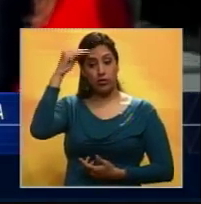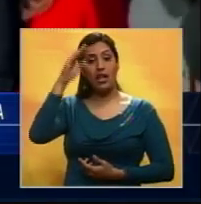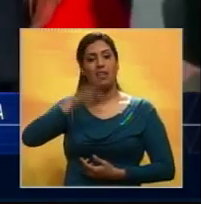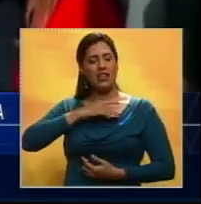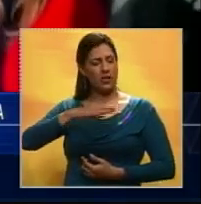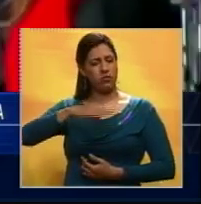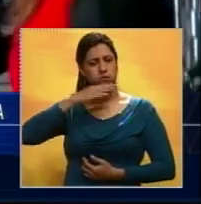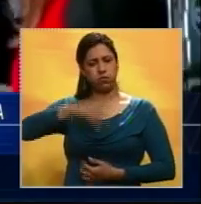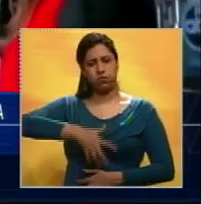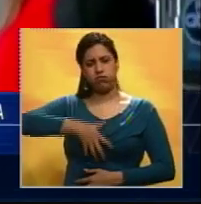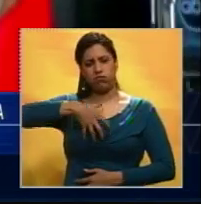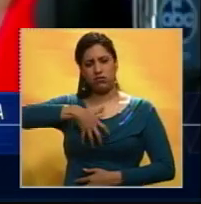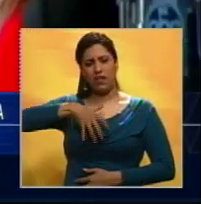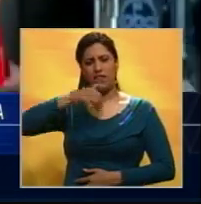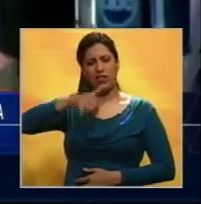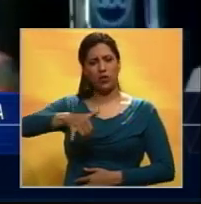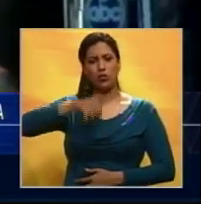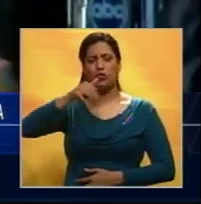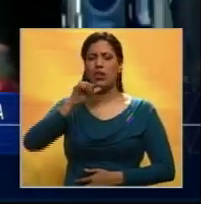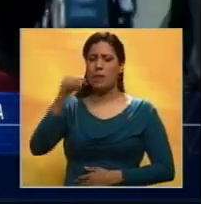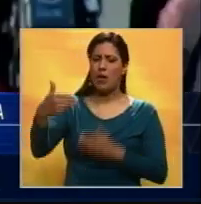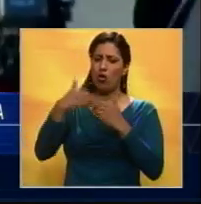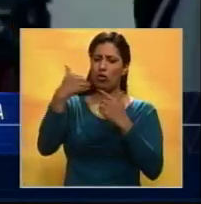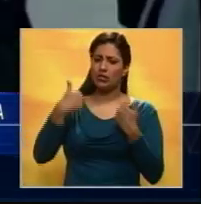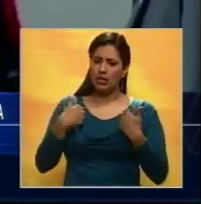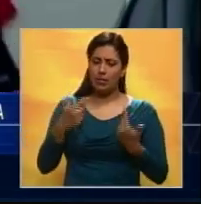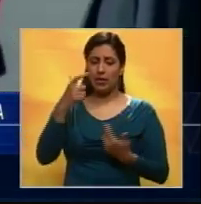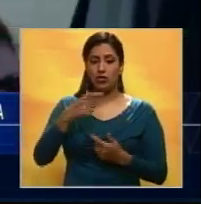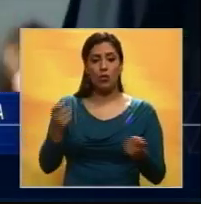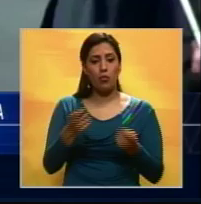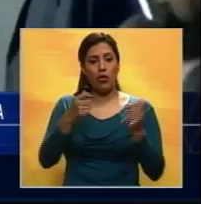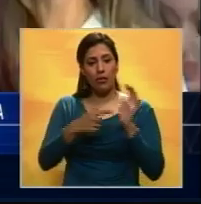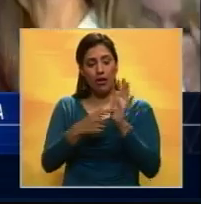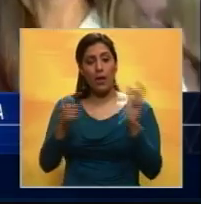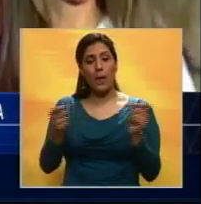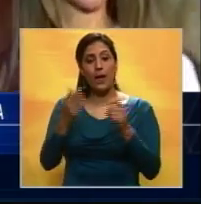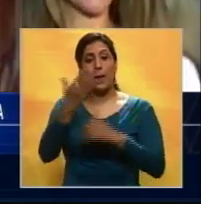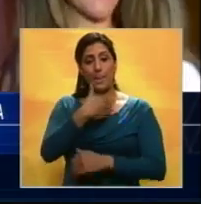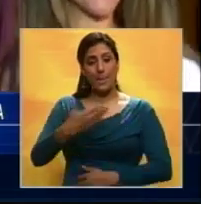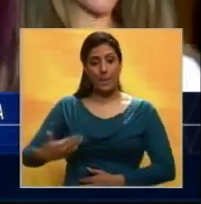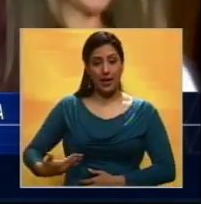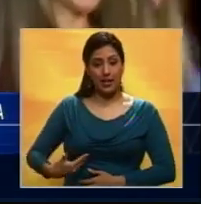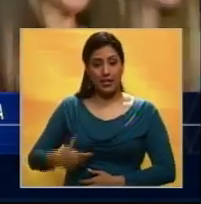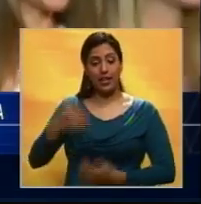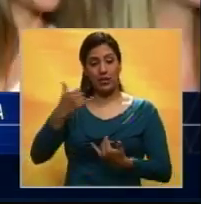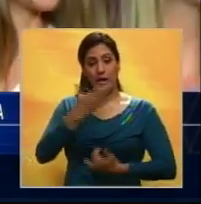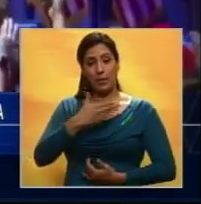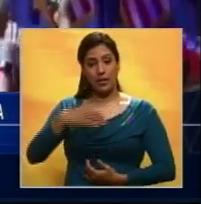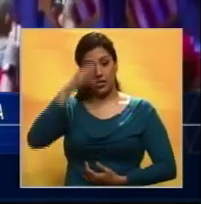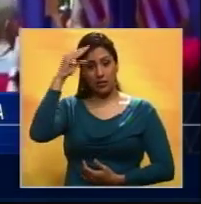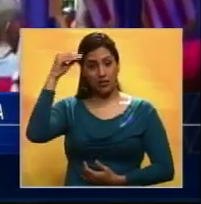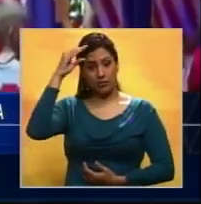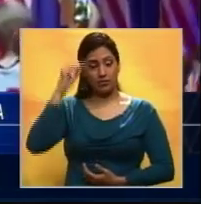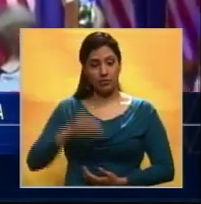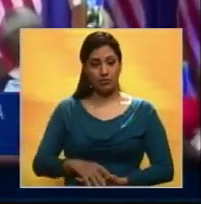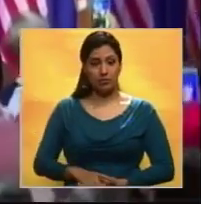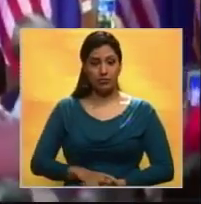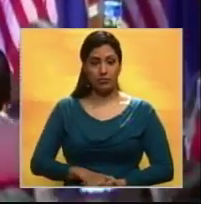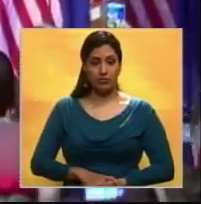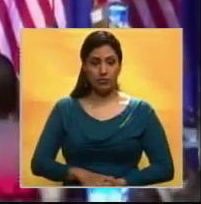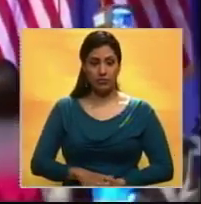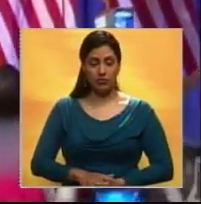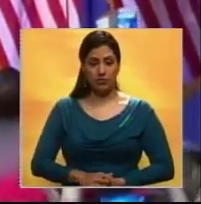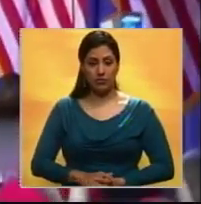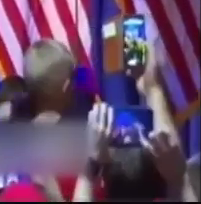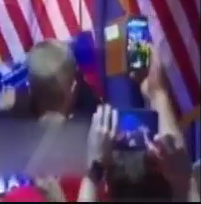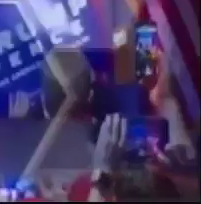está furiosa por esas denuncias maliciosas y dañinas, publicadas durante la campaña presidencial del actual presidente.